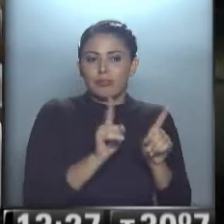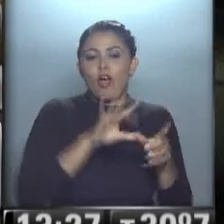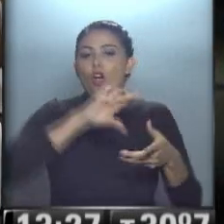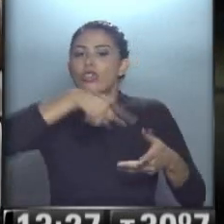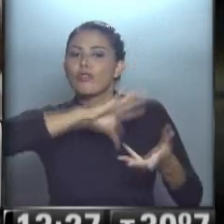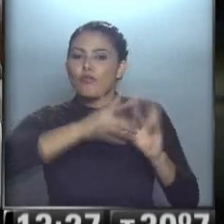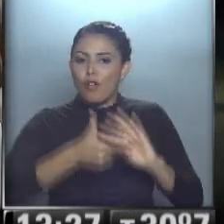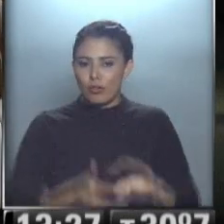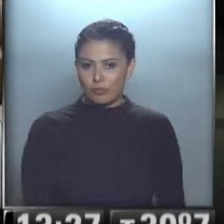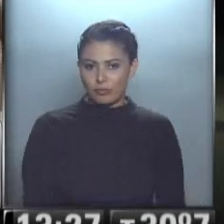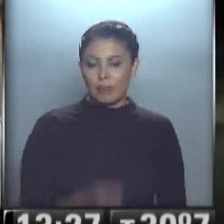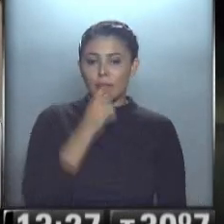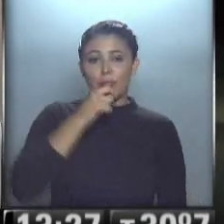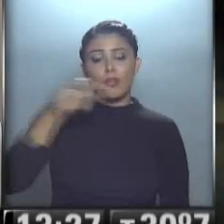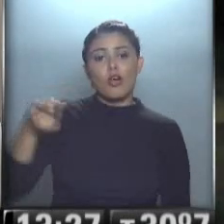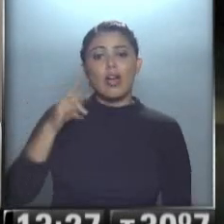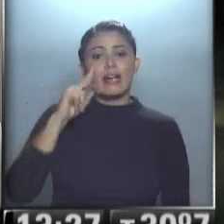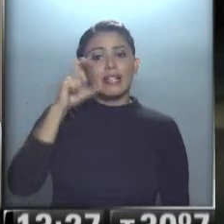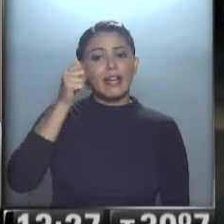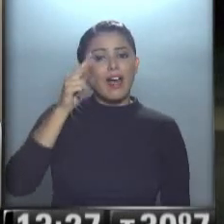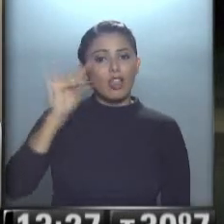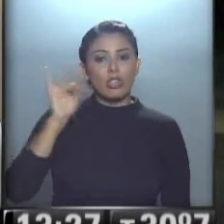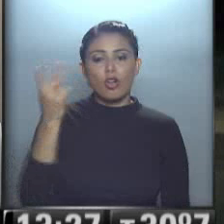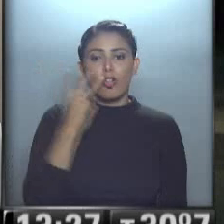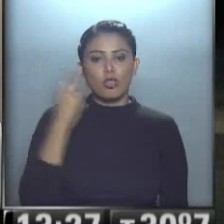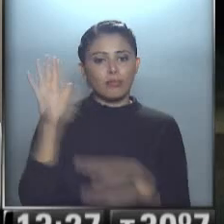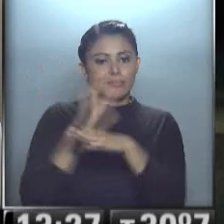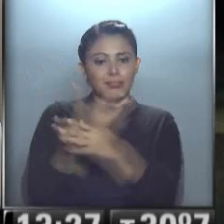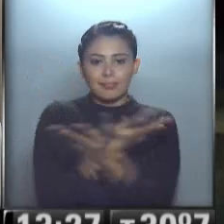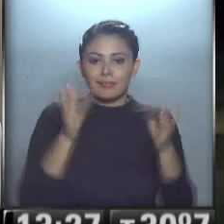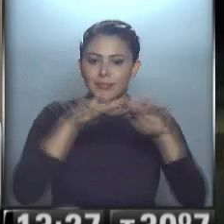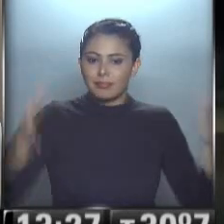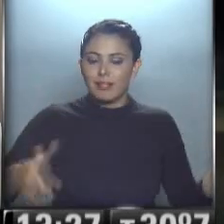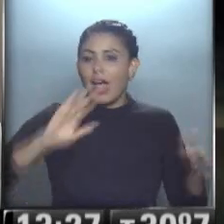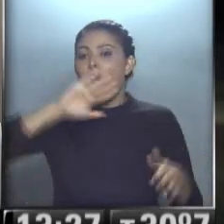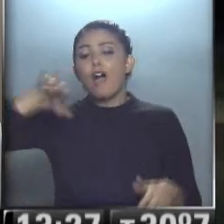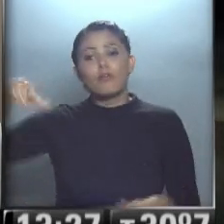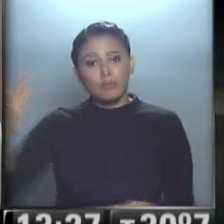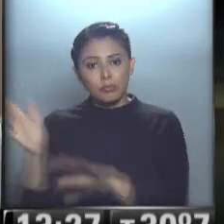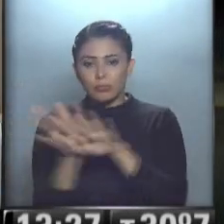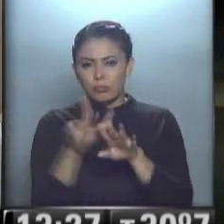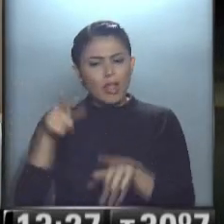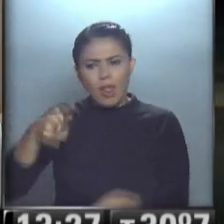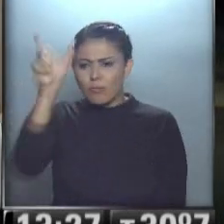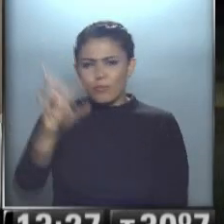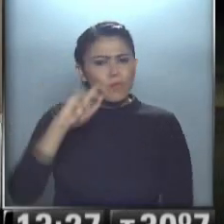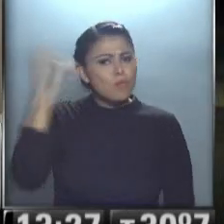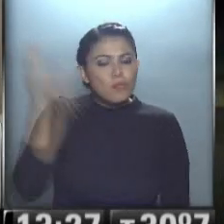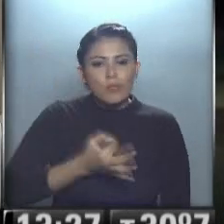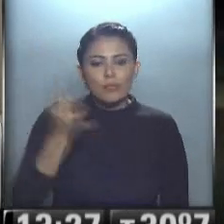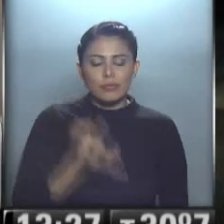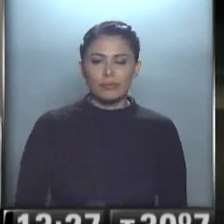manera. Con Ricardo en el escenario, fuera del escenario, es genial,